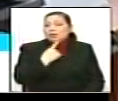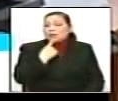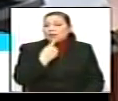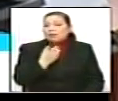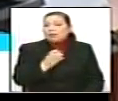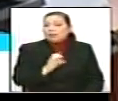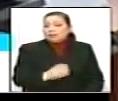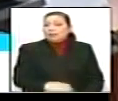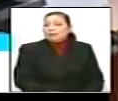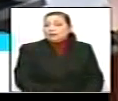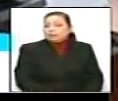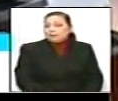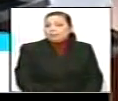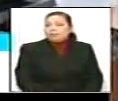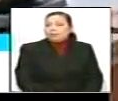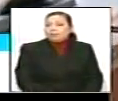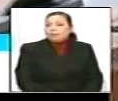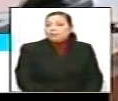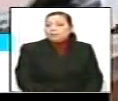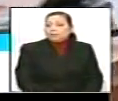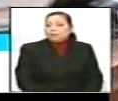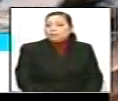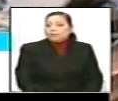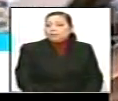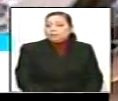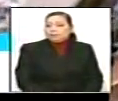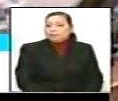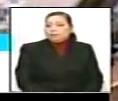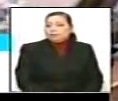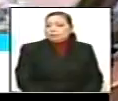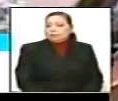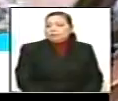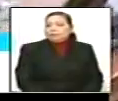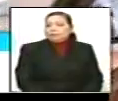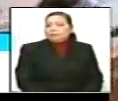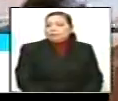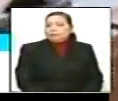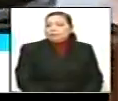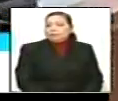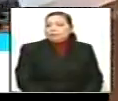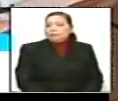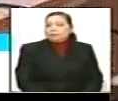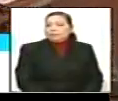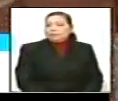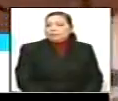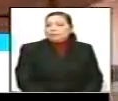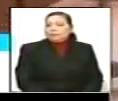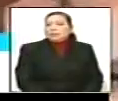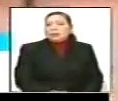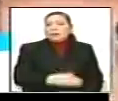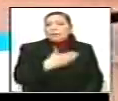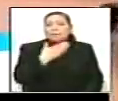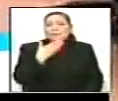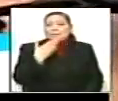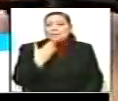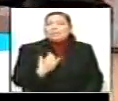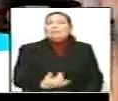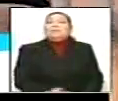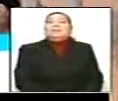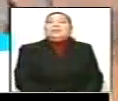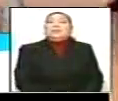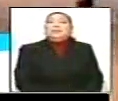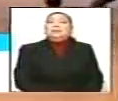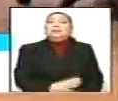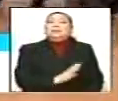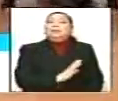a la congresista. Muchas gracias. Gracias a usted por su respuesta a través de la presidencia. Lo ideal es que en